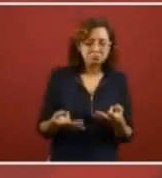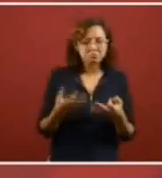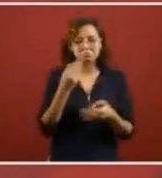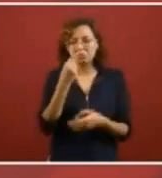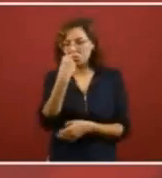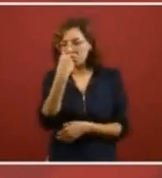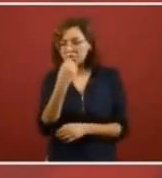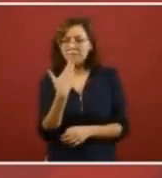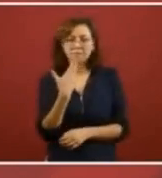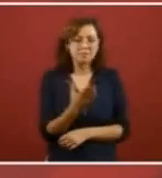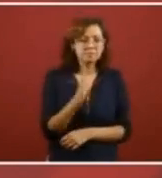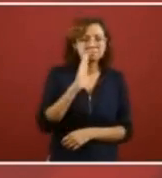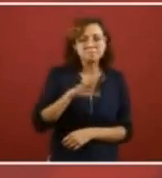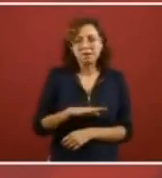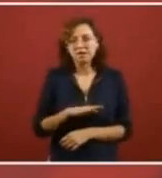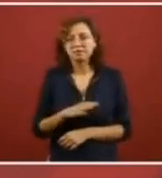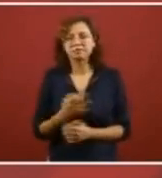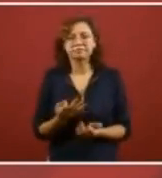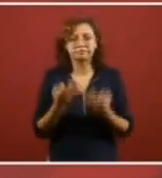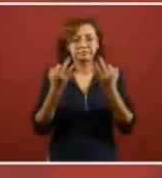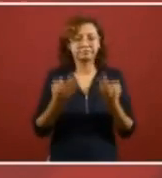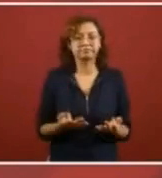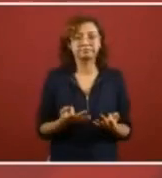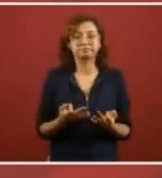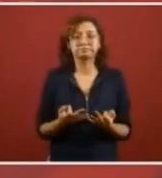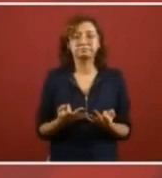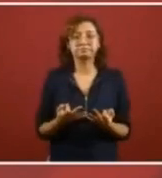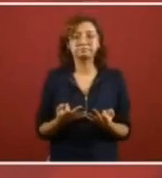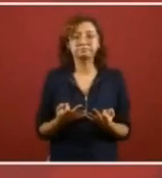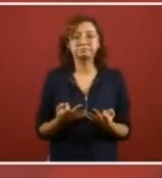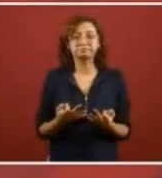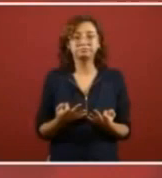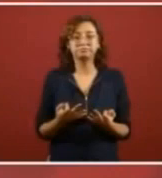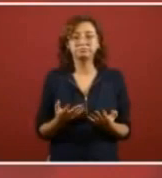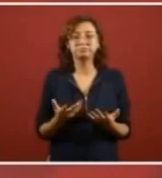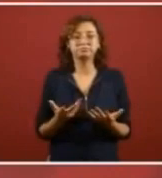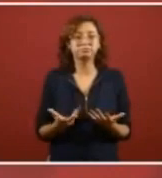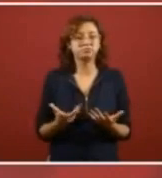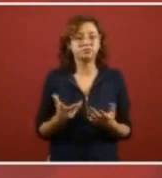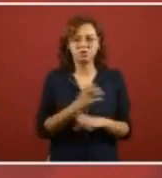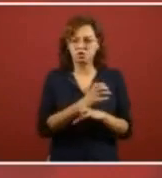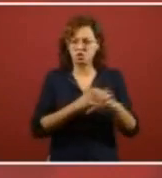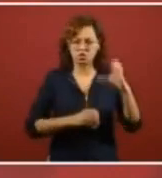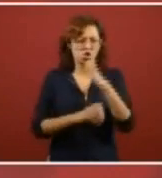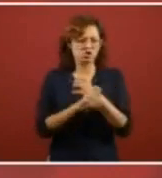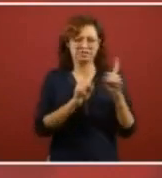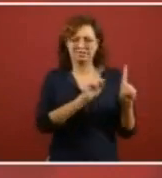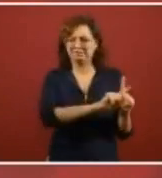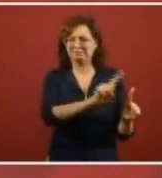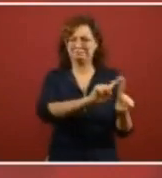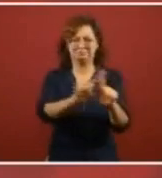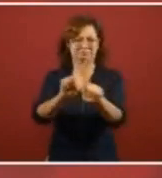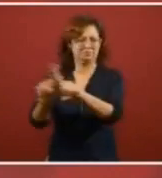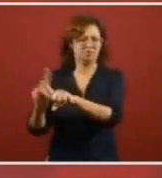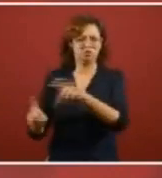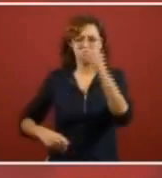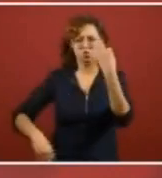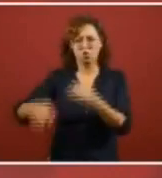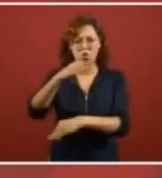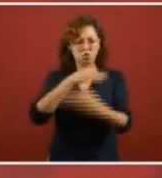los alimentos y de todos los artículos que se consumían,